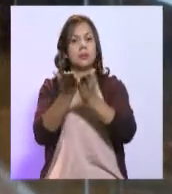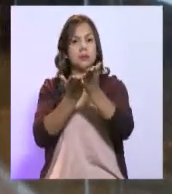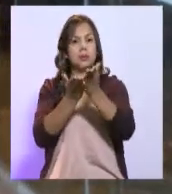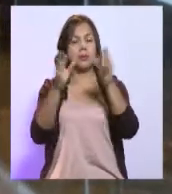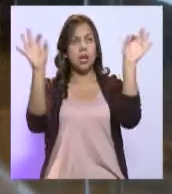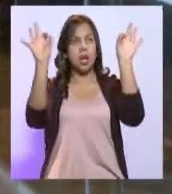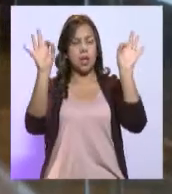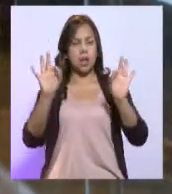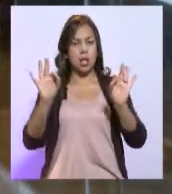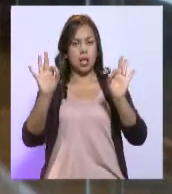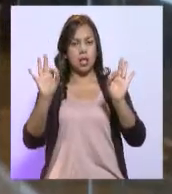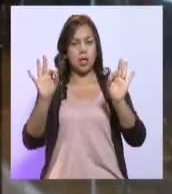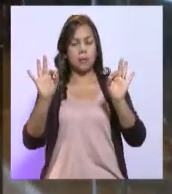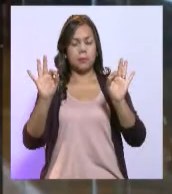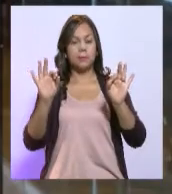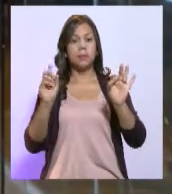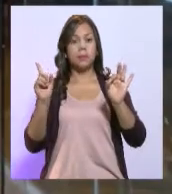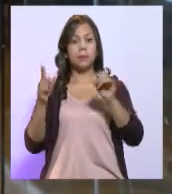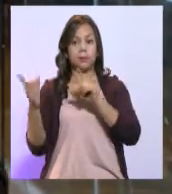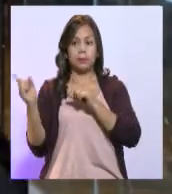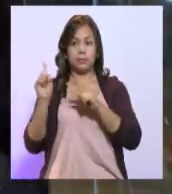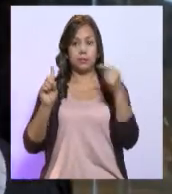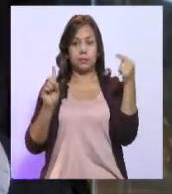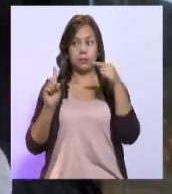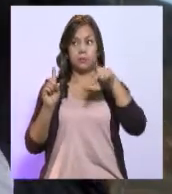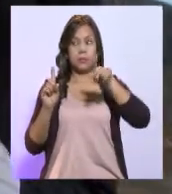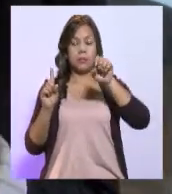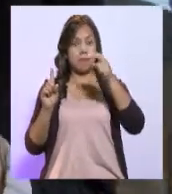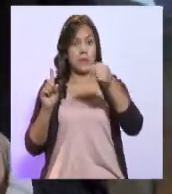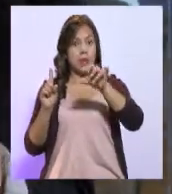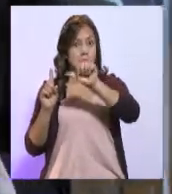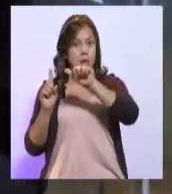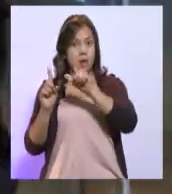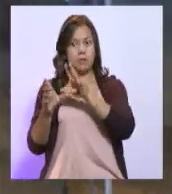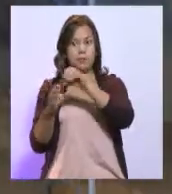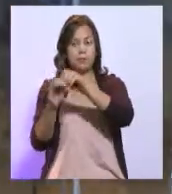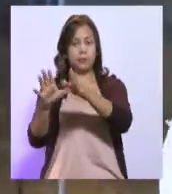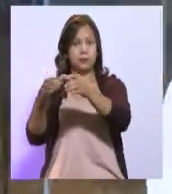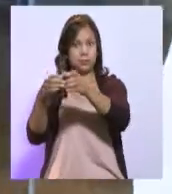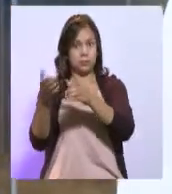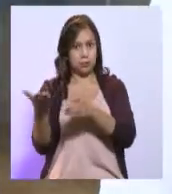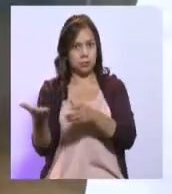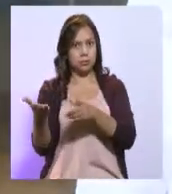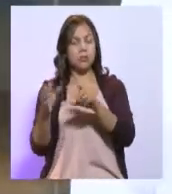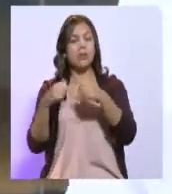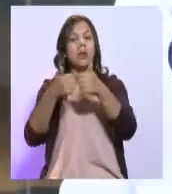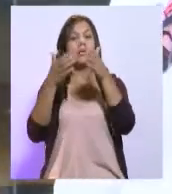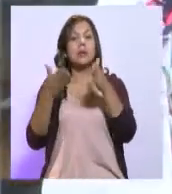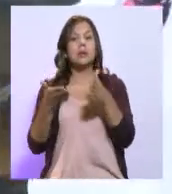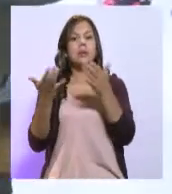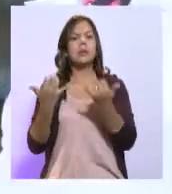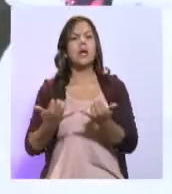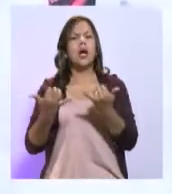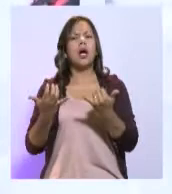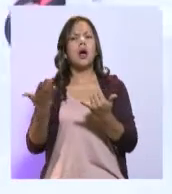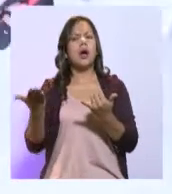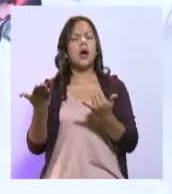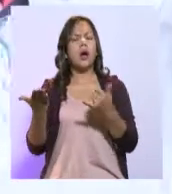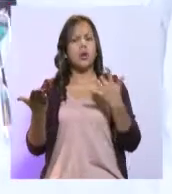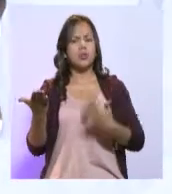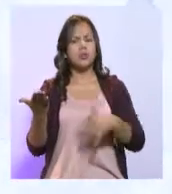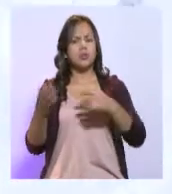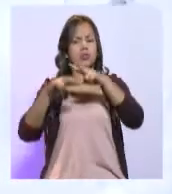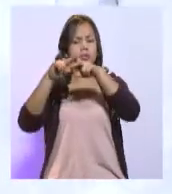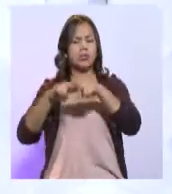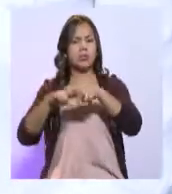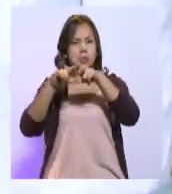Energía Eléctrica. Ya me acompaña la asambleísta Jimena Peña y es integrante de esta mesa legislativa. Asambleísta, hoy se han concentrado básicamente en